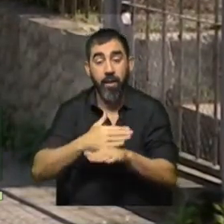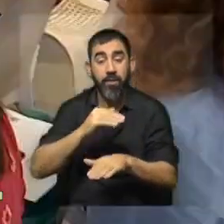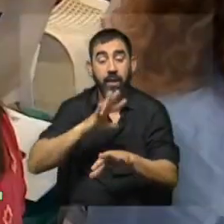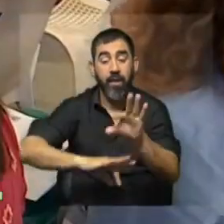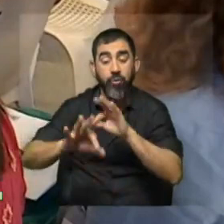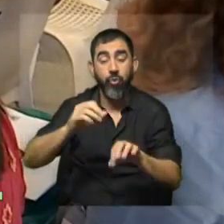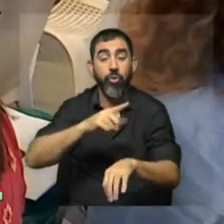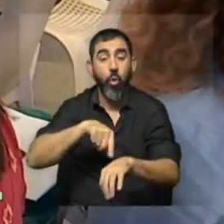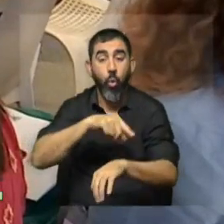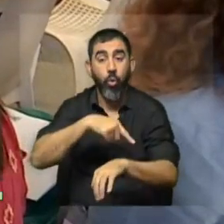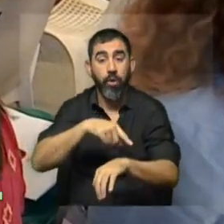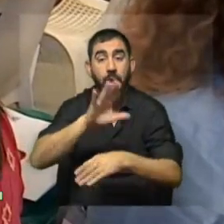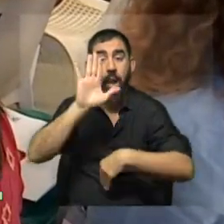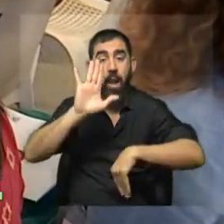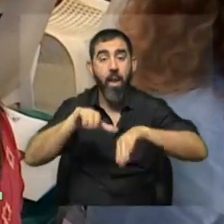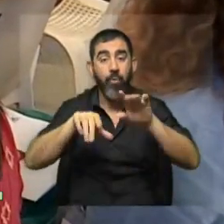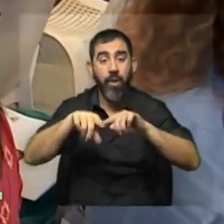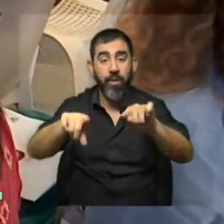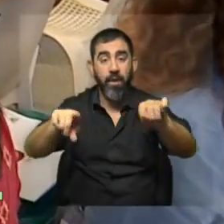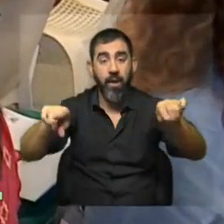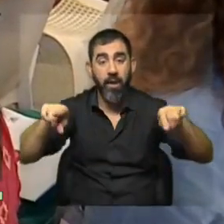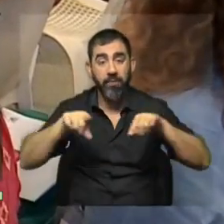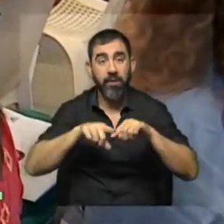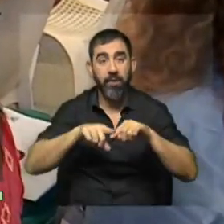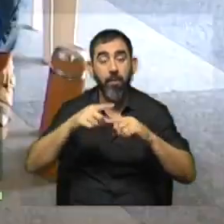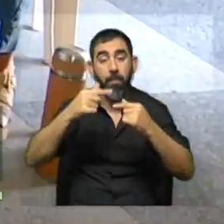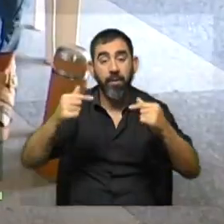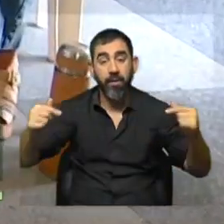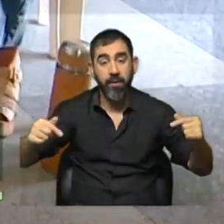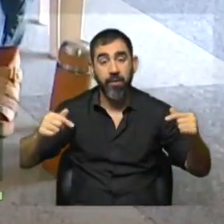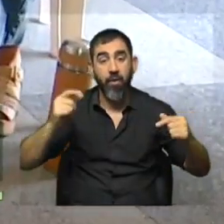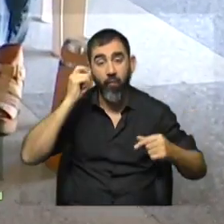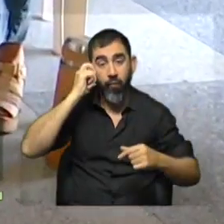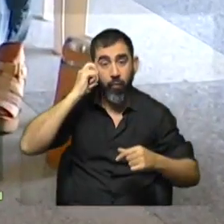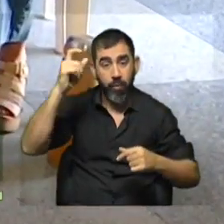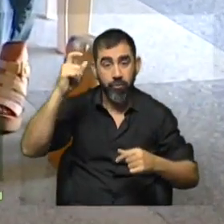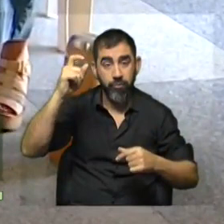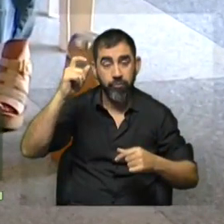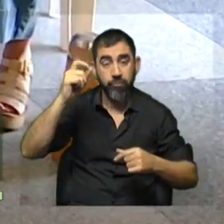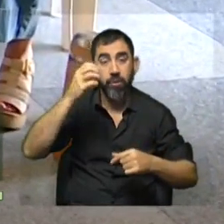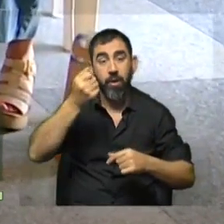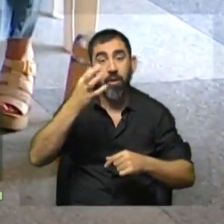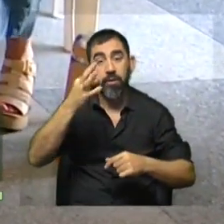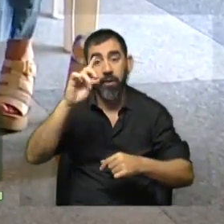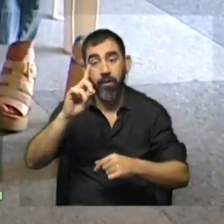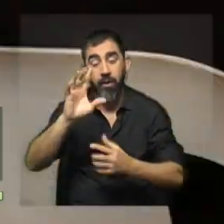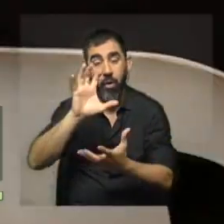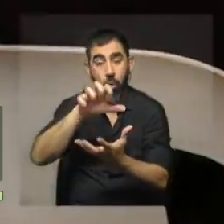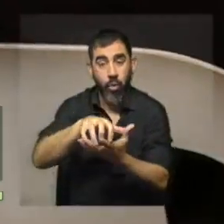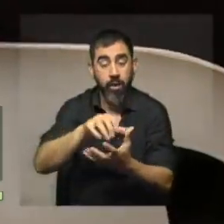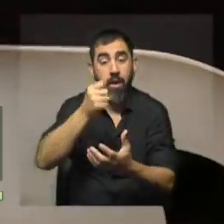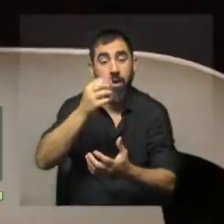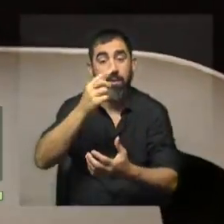horas. La mayoría de las salas nacionales por asignatura de formación en educación, las ATD locales y la